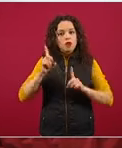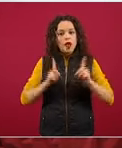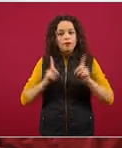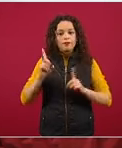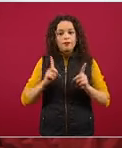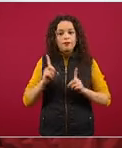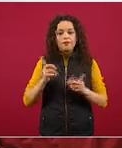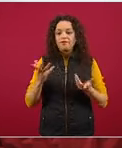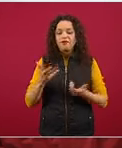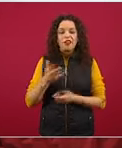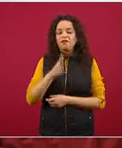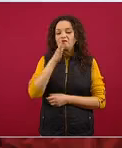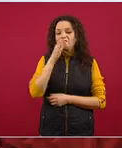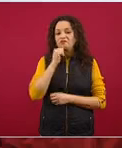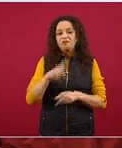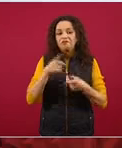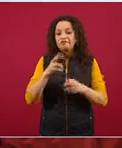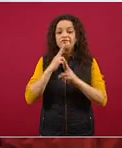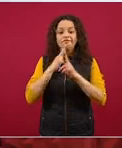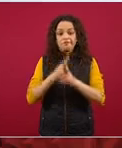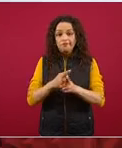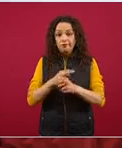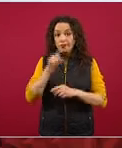Hay que recordar que estas